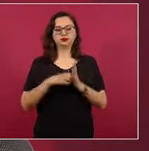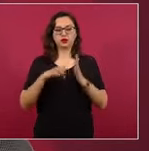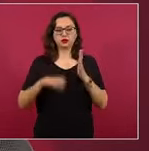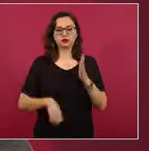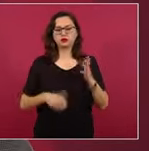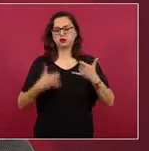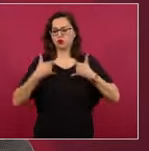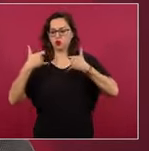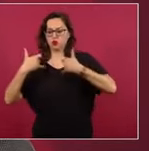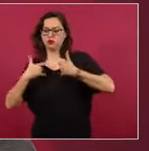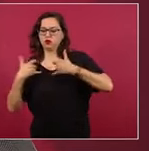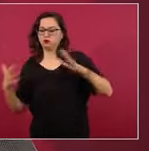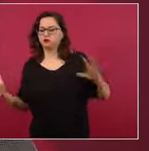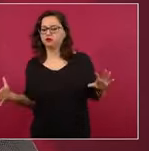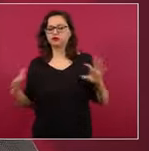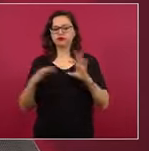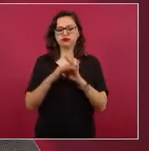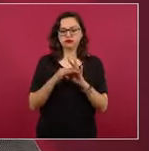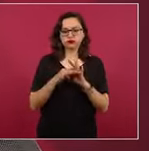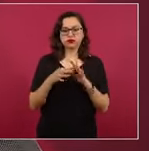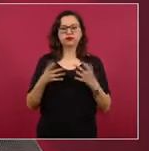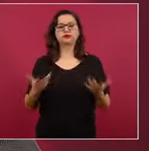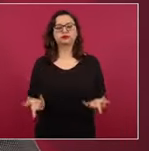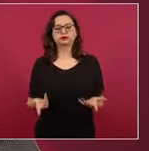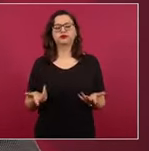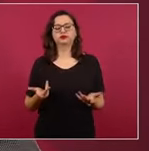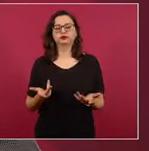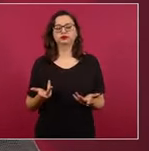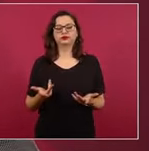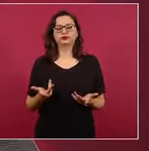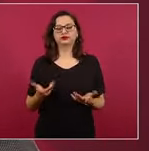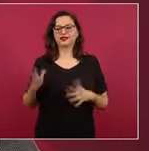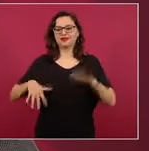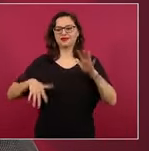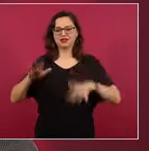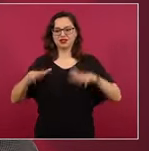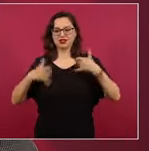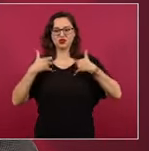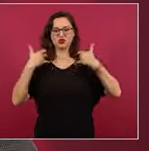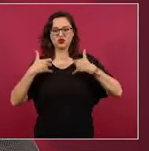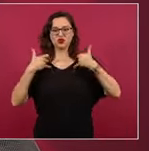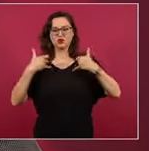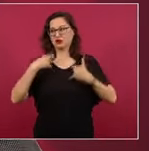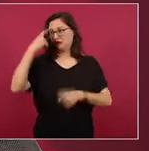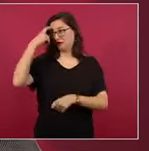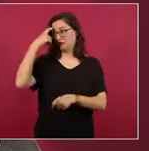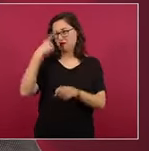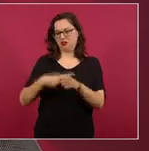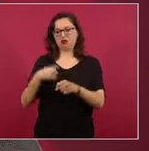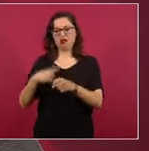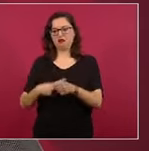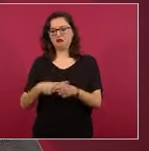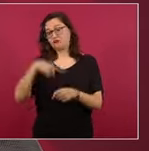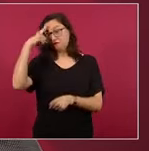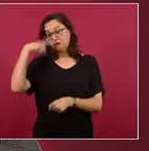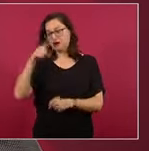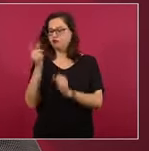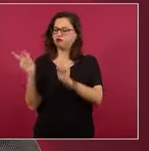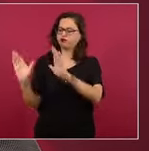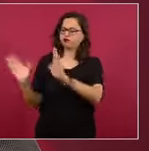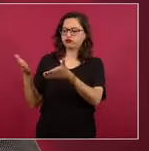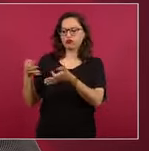juventud, notoriamente, y desde luego por el camino equivocado de las drogas y en consecuencia de